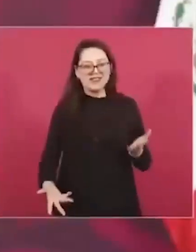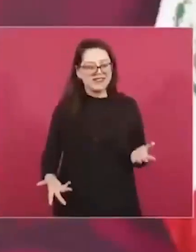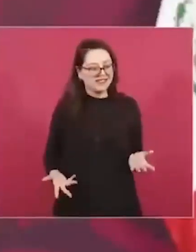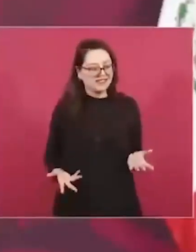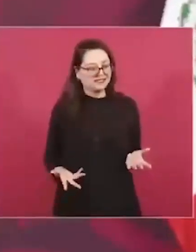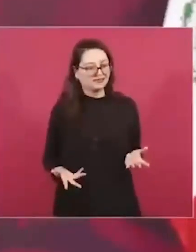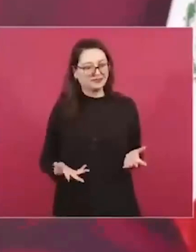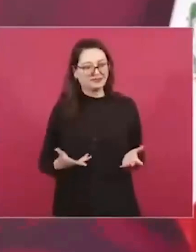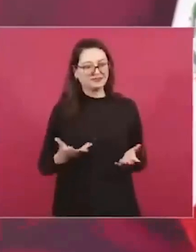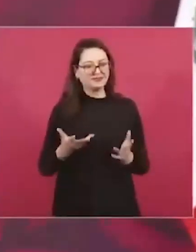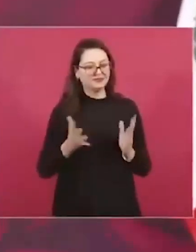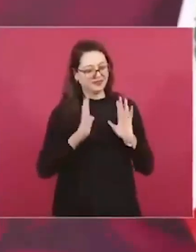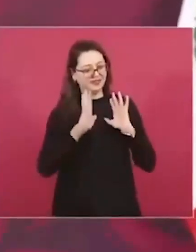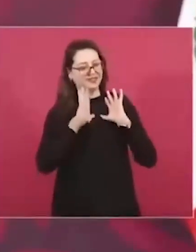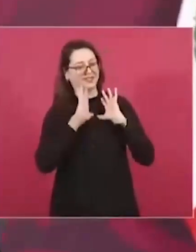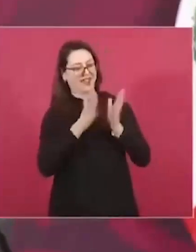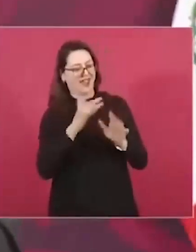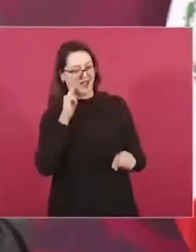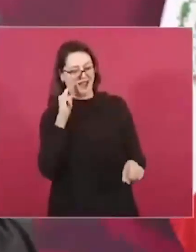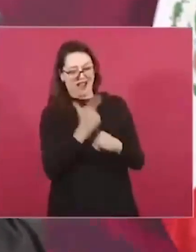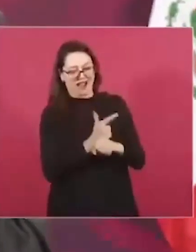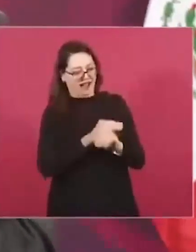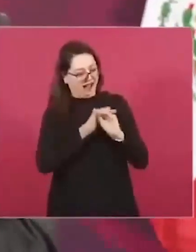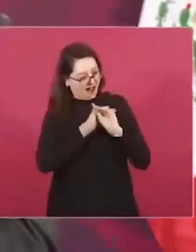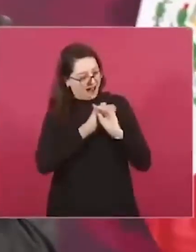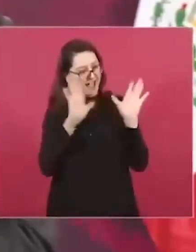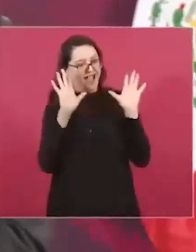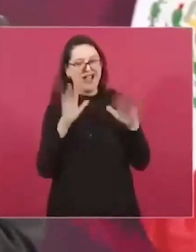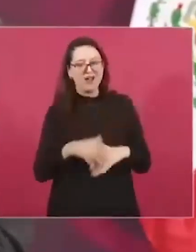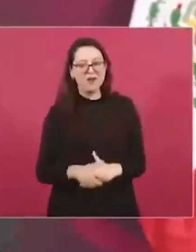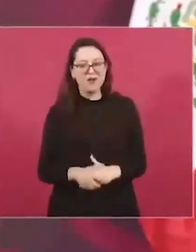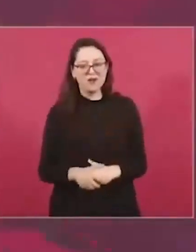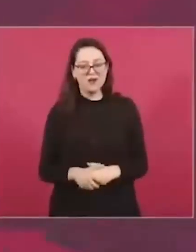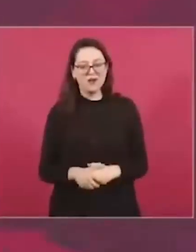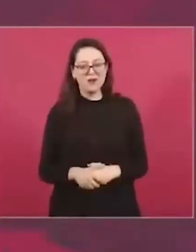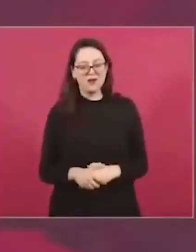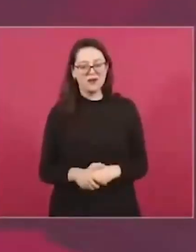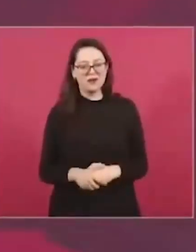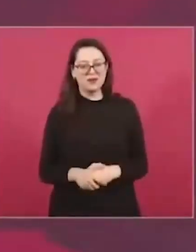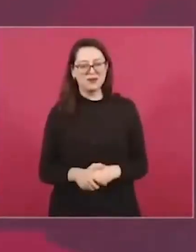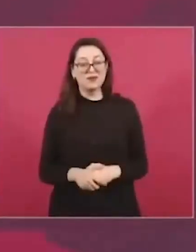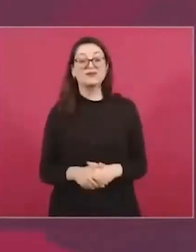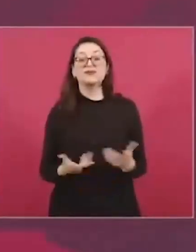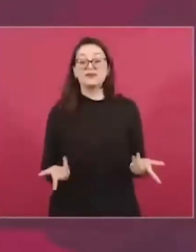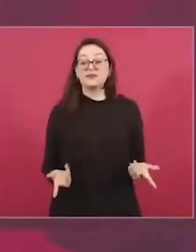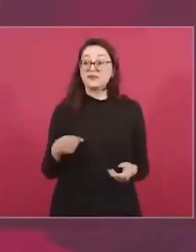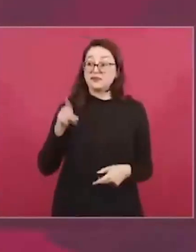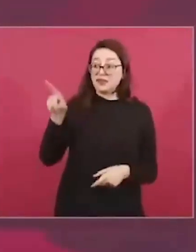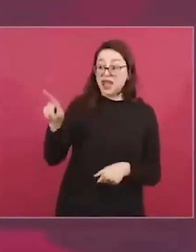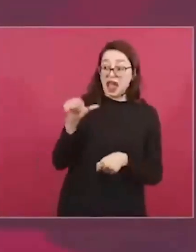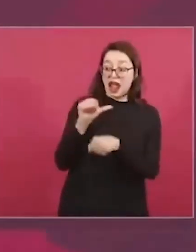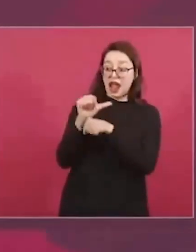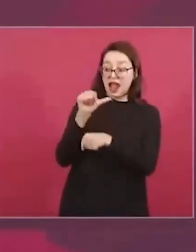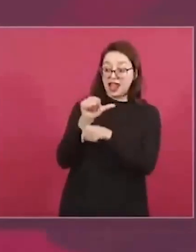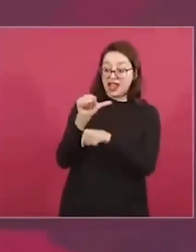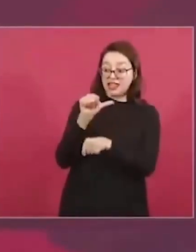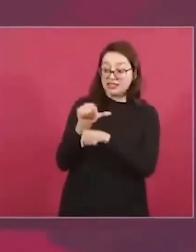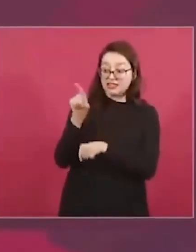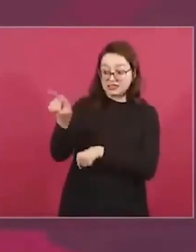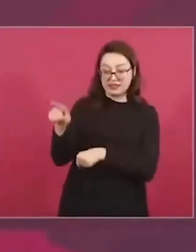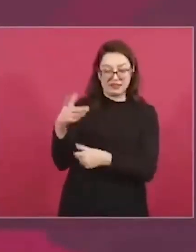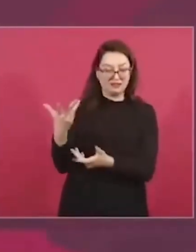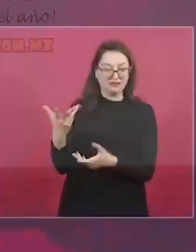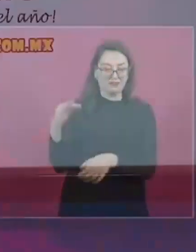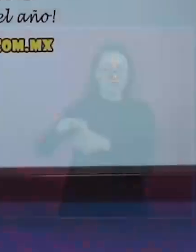Efectivamente, y coincido con lo que puntualizas al final de tu columna, que no dejemos que, bueno, estas reformas o estas cortinas de humo nos separen la atención de los